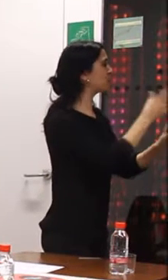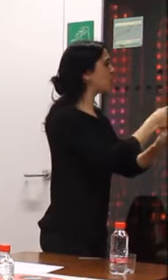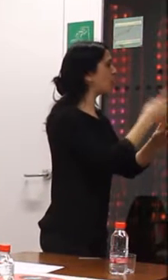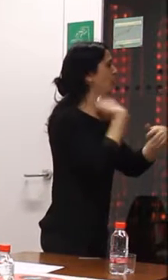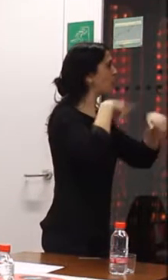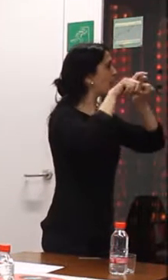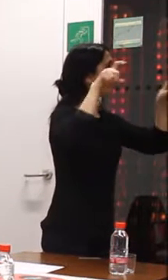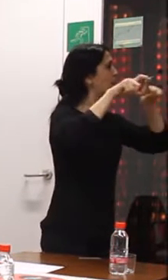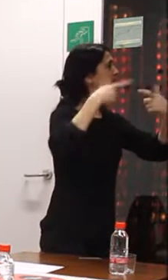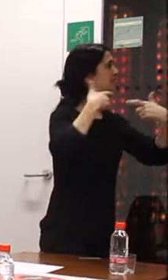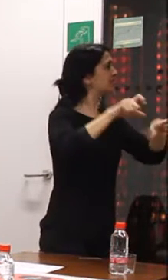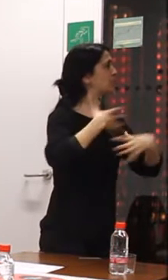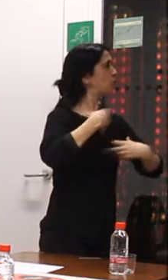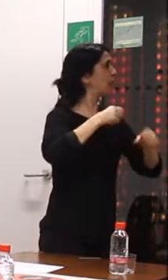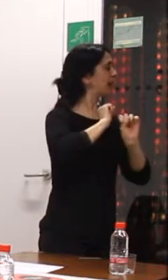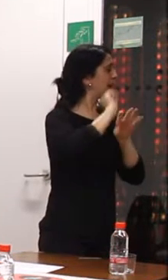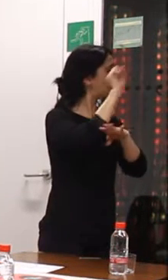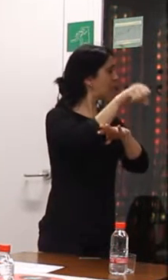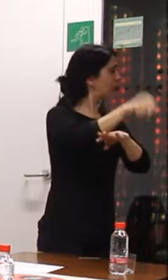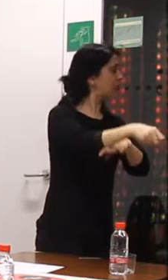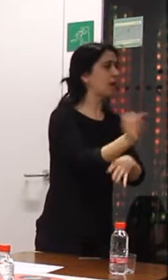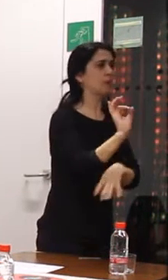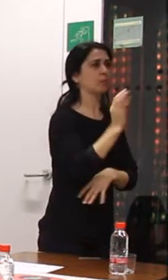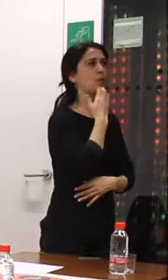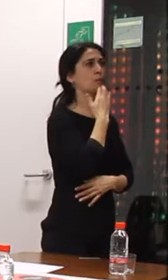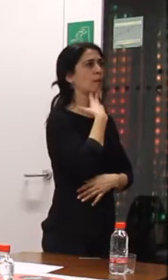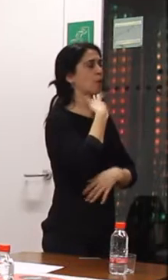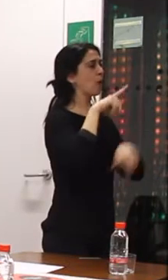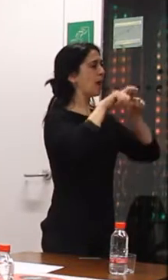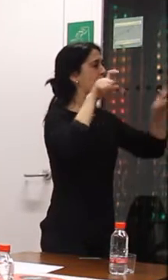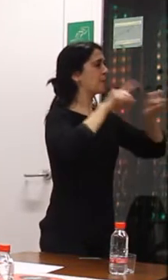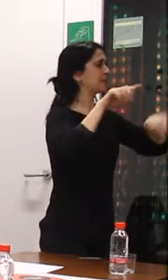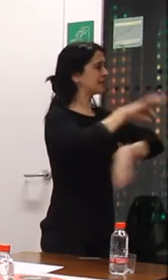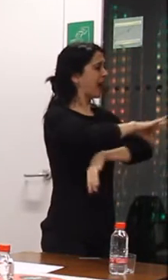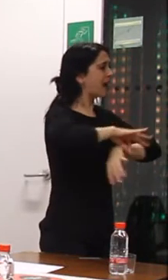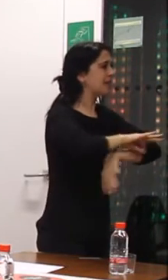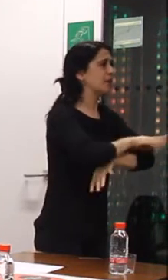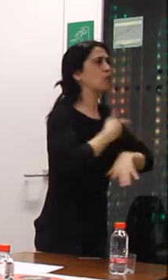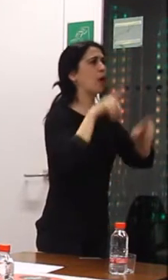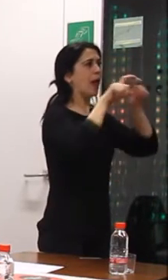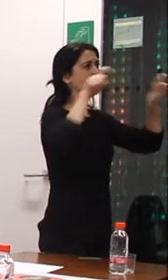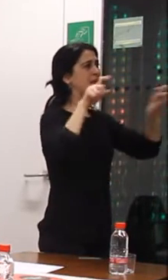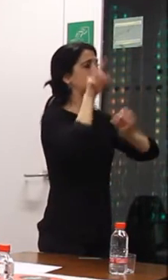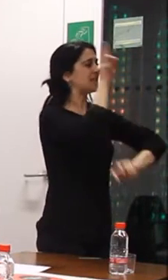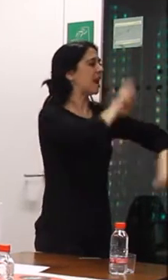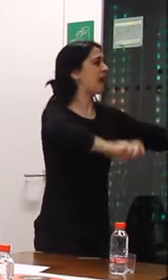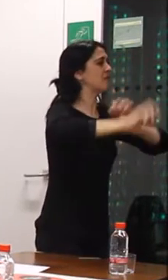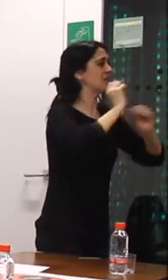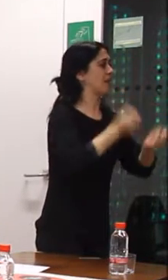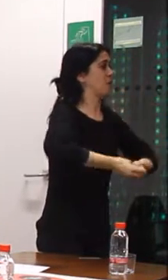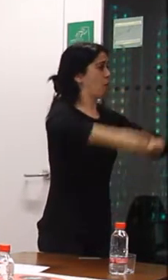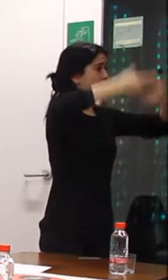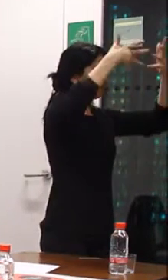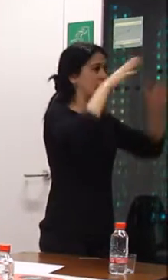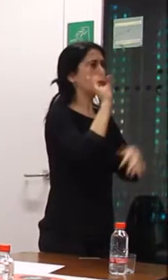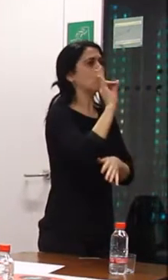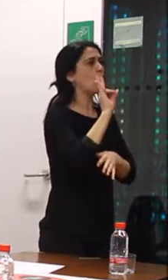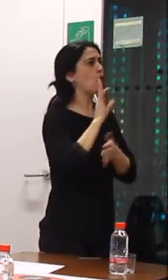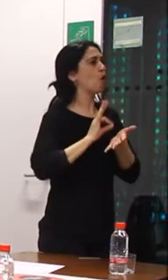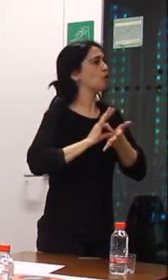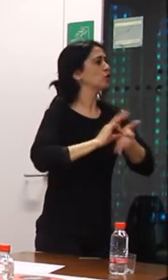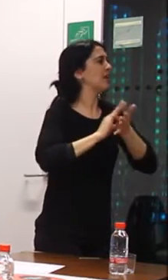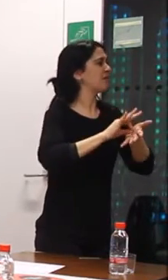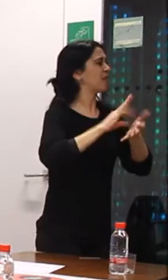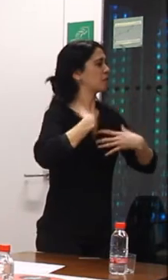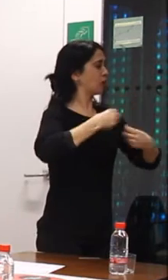las empresas de arquitectura, con las empresas de rehabilitación de edificios, incluso con las comercializadoras y las distribuidoras de